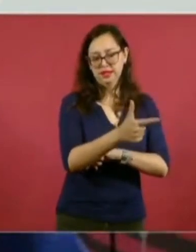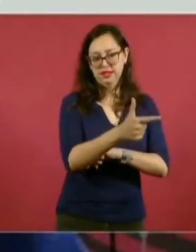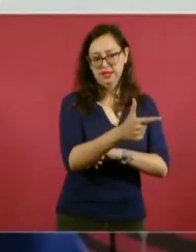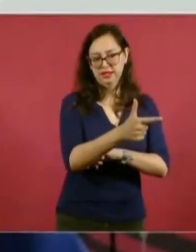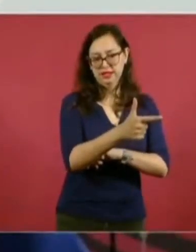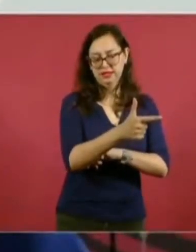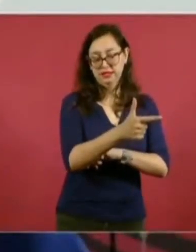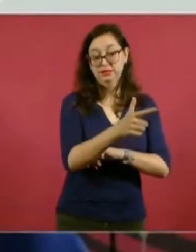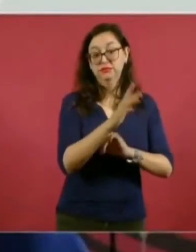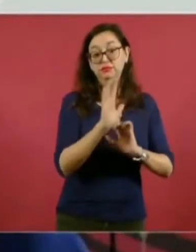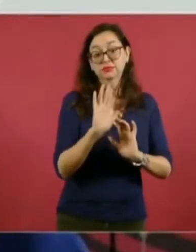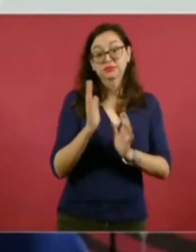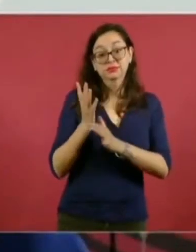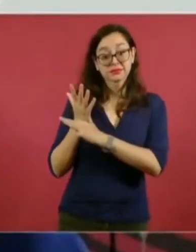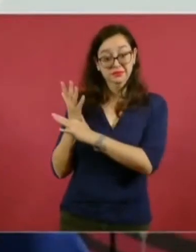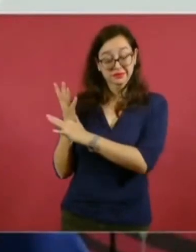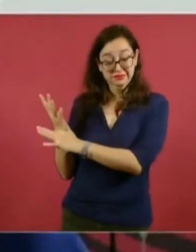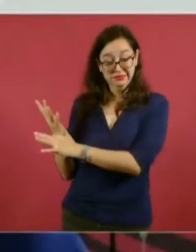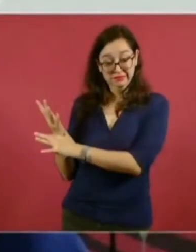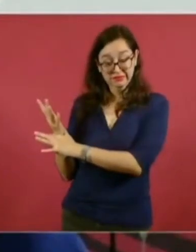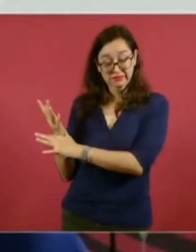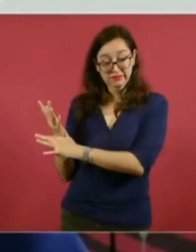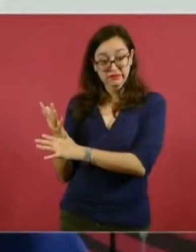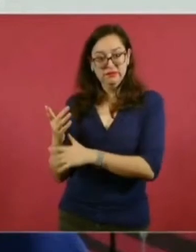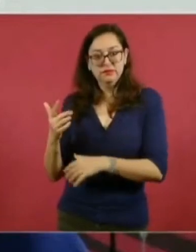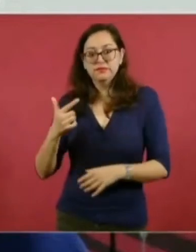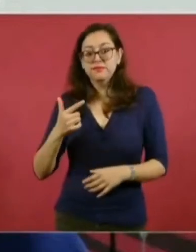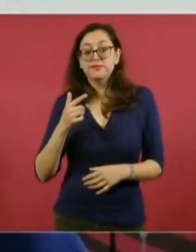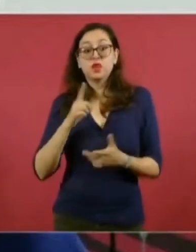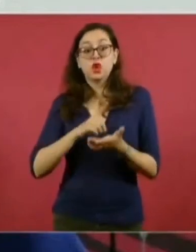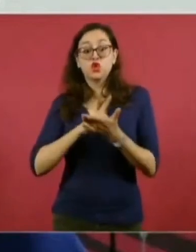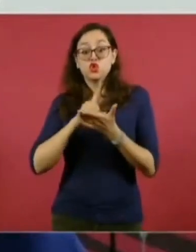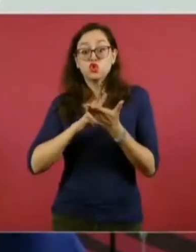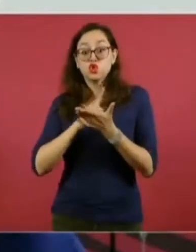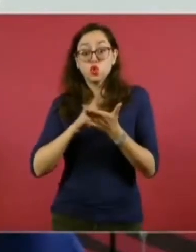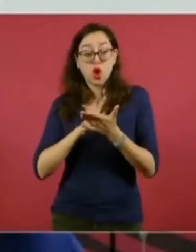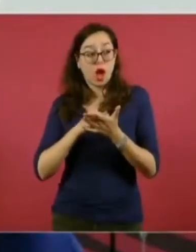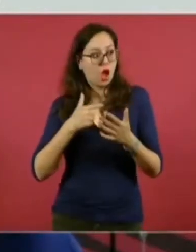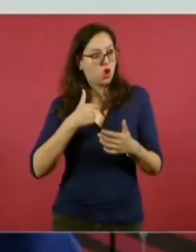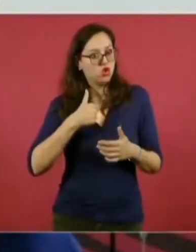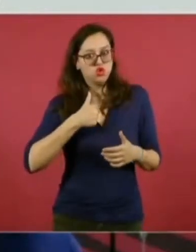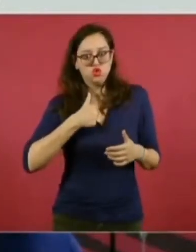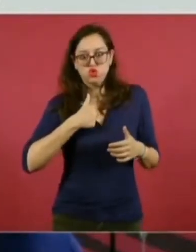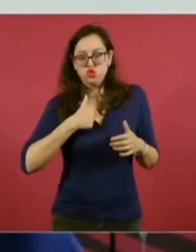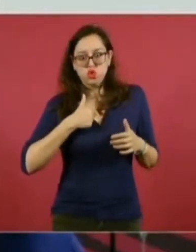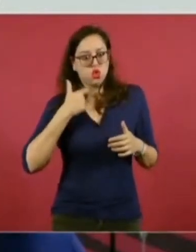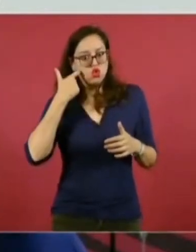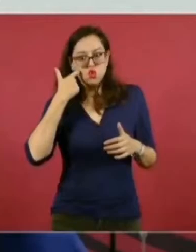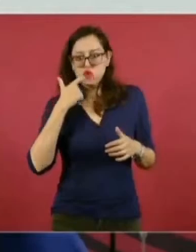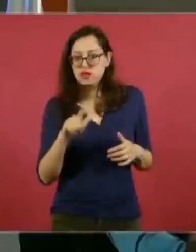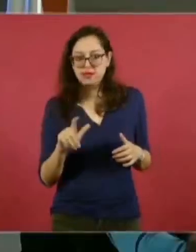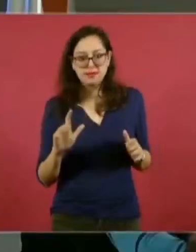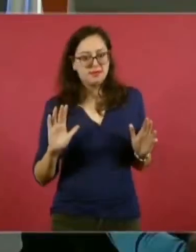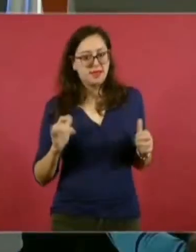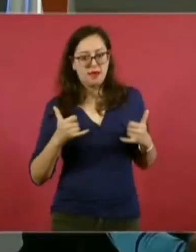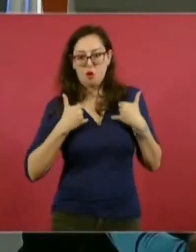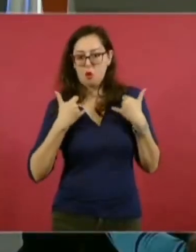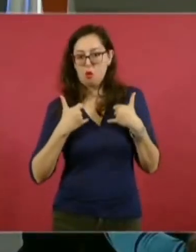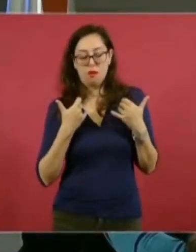Según el capo, mi intención nunca fue que mataran a tanto